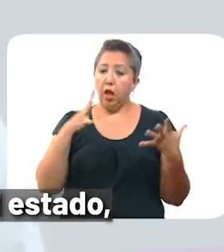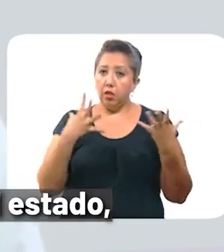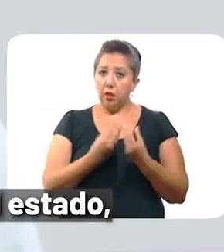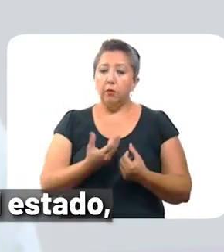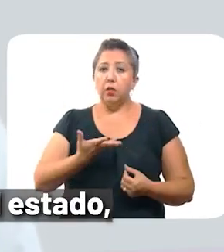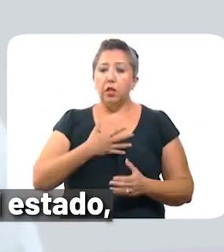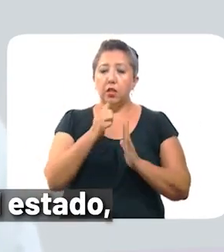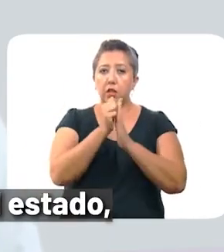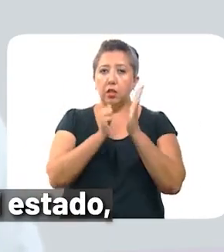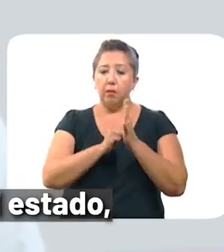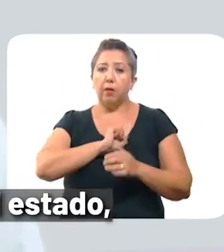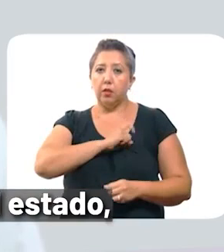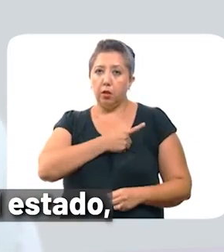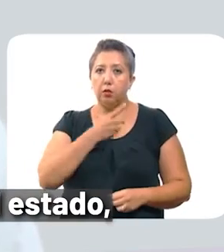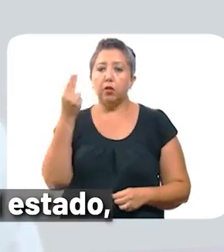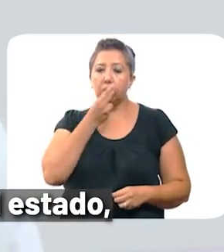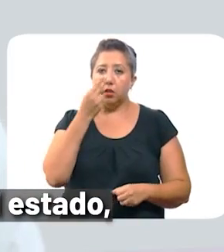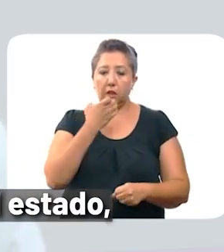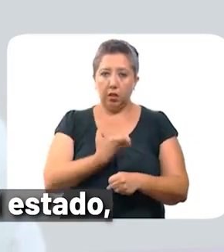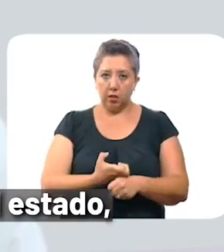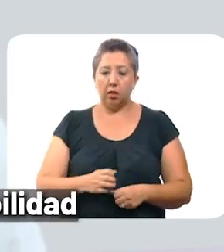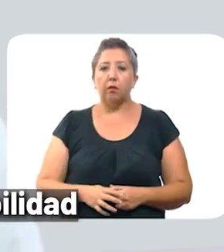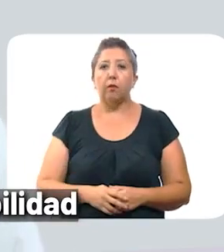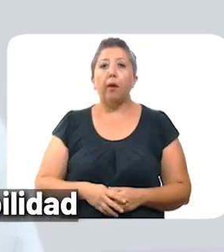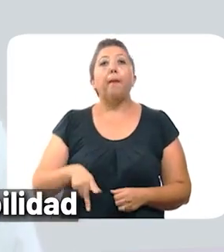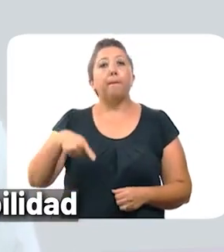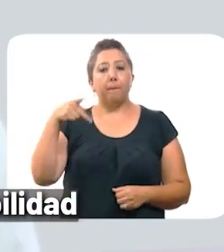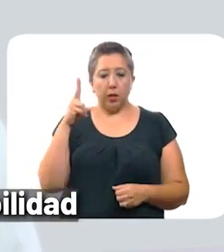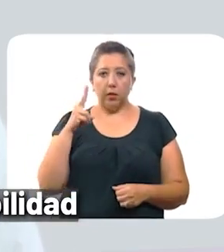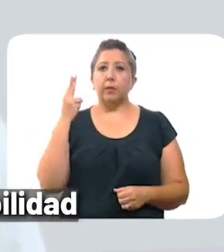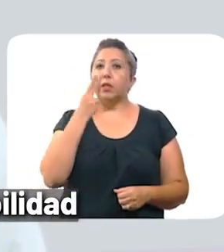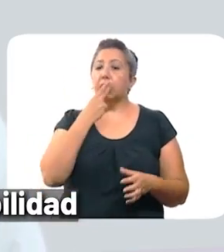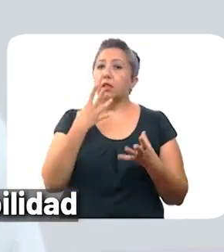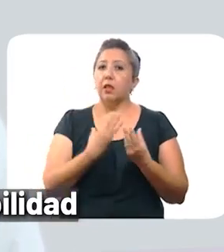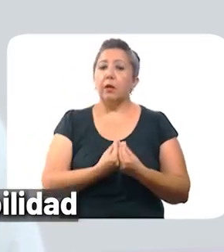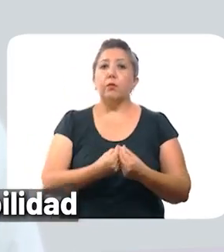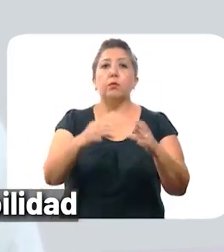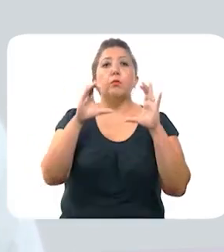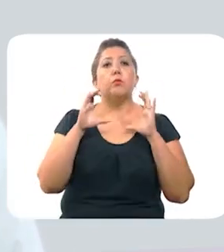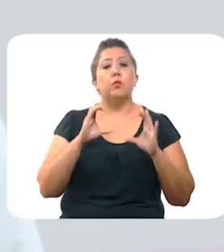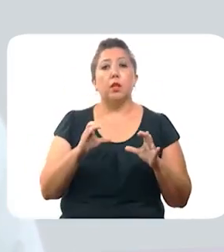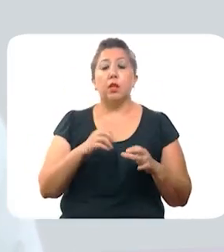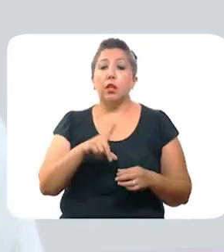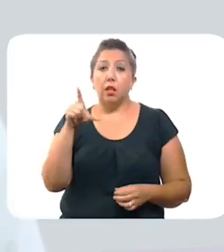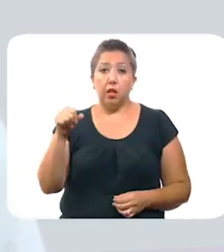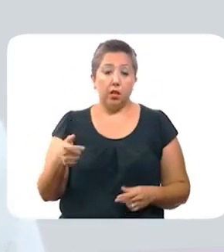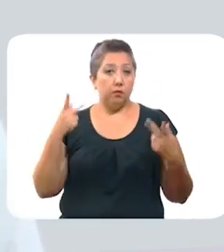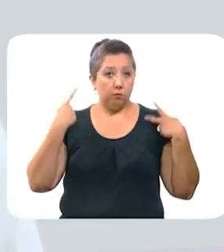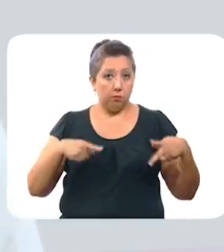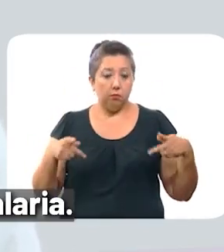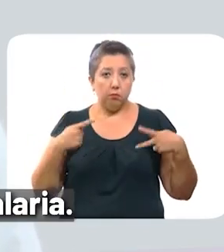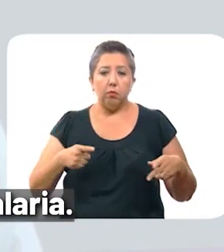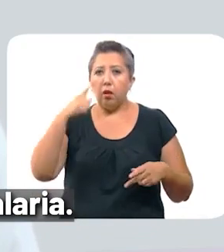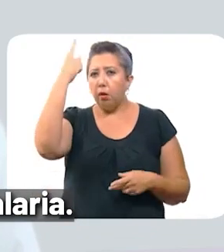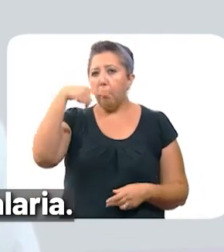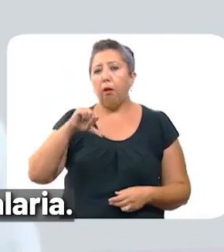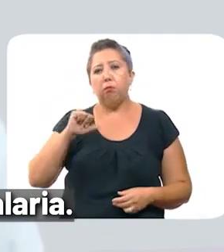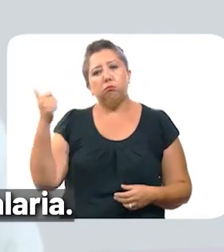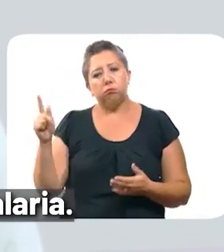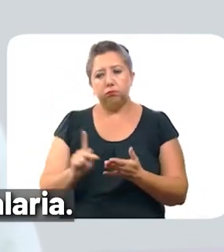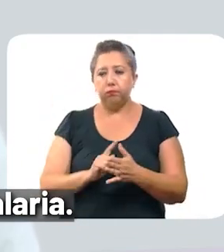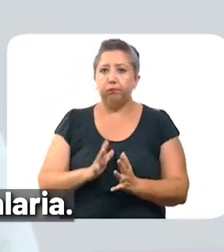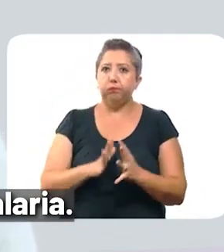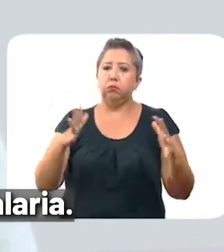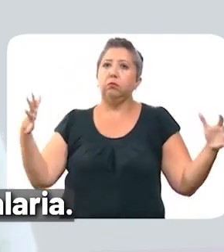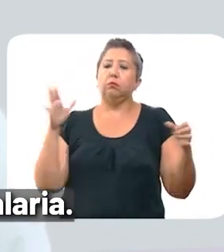para tener el sistema de salud que requiere el Estado. Pero también necesitamos de la responsabilidad de las y los ciudadanos para no comprometer